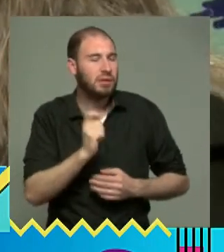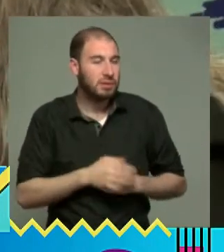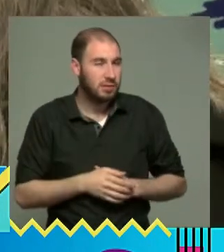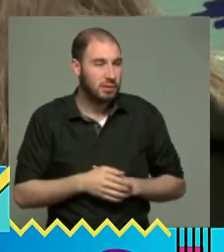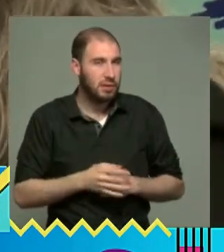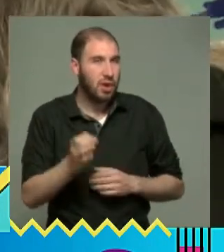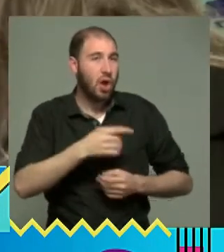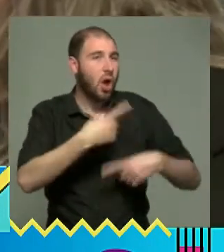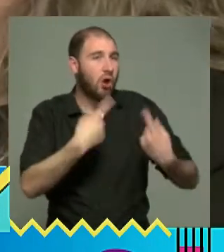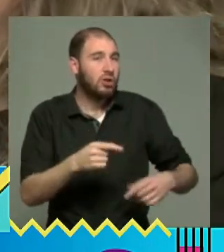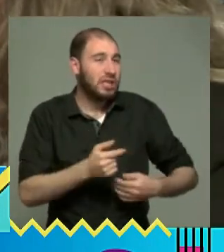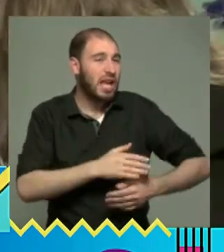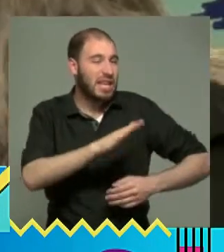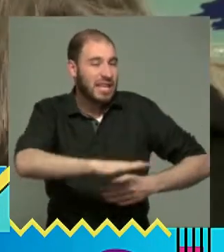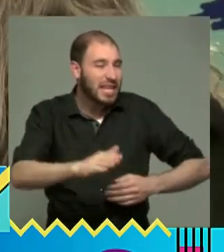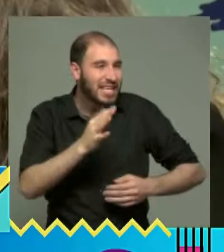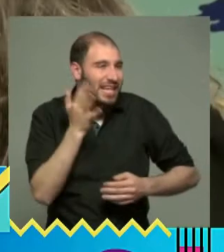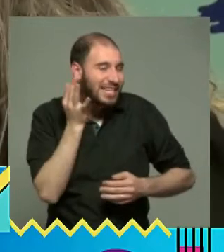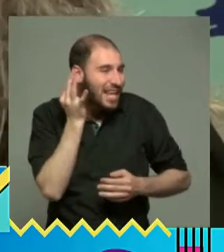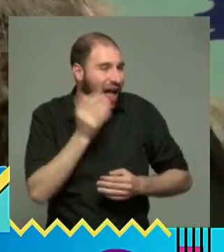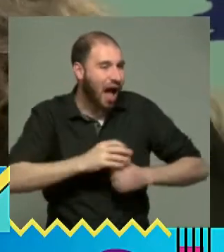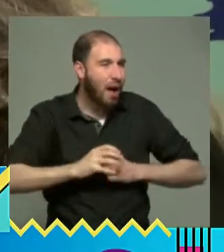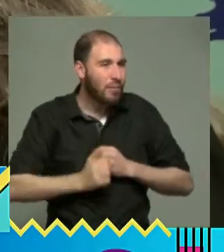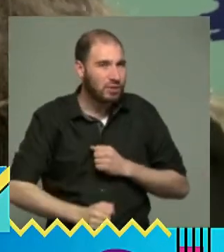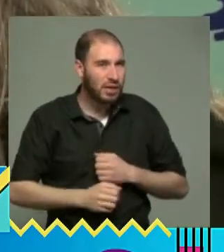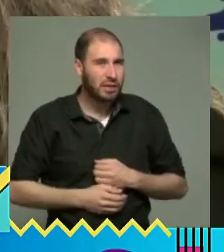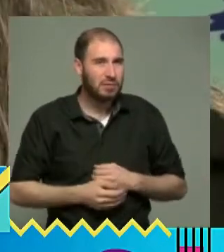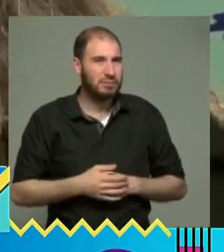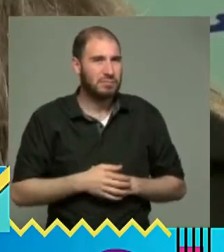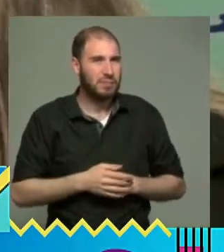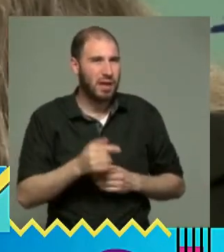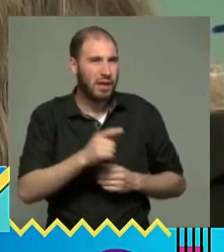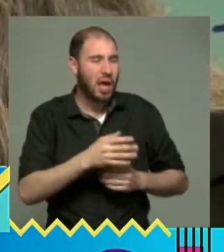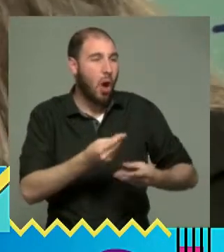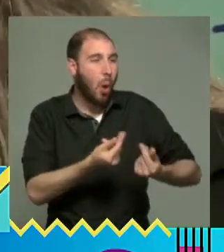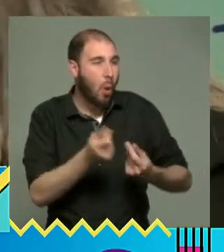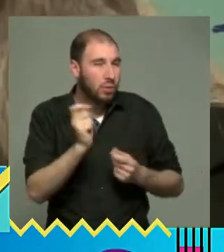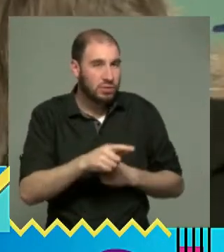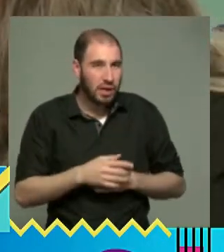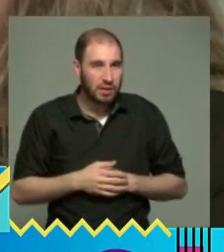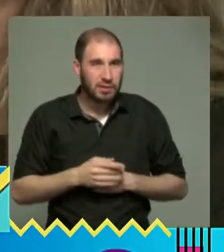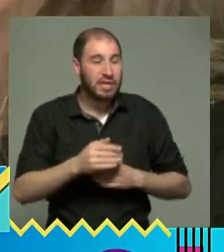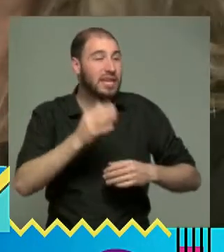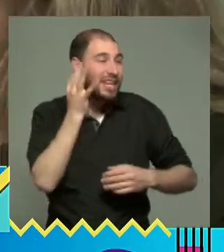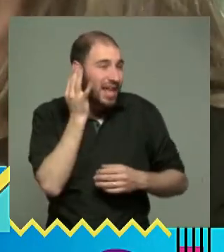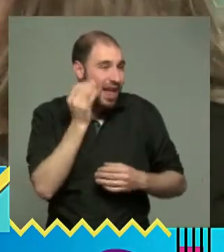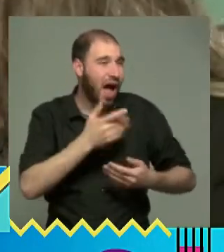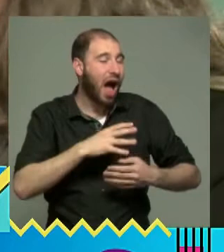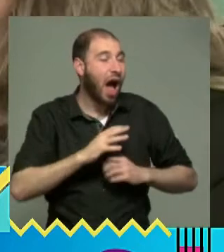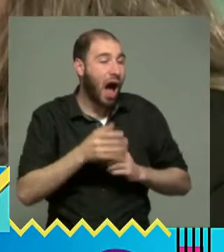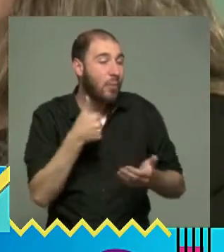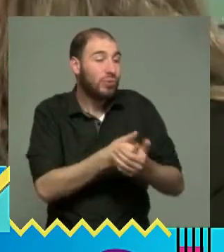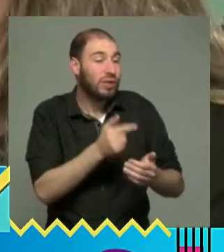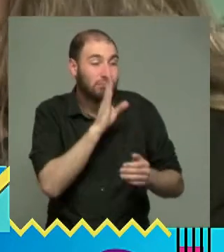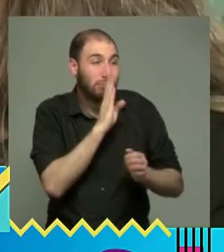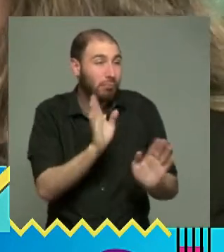la cosificación todo que el tienen siglo las niñas XX, que todo han el sido siglo abortadas, XX, vos que recién, han sido vos recién hiciste un poquito de abusadas. historia, está bueno. Las niñas todo que el han sido siglo XX abusadas se no discutió